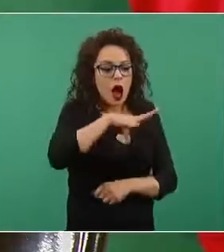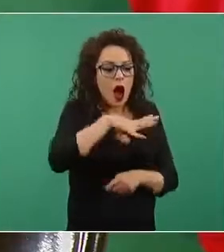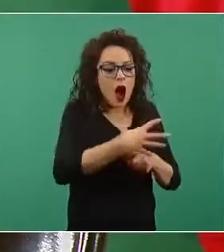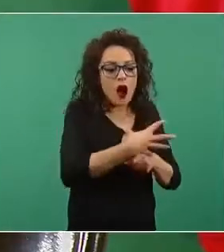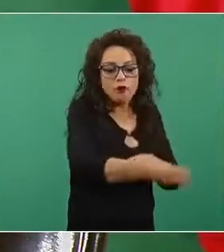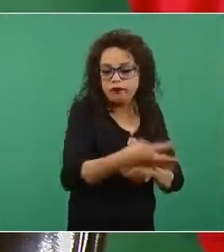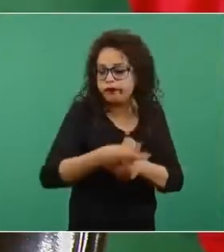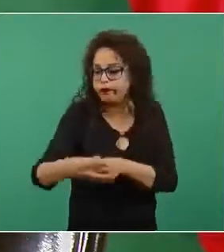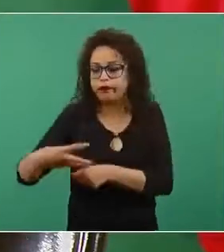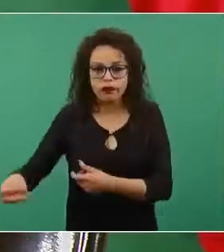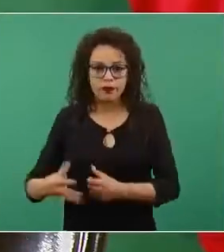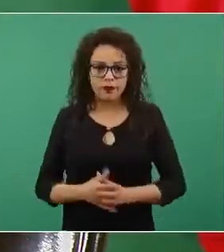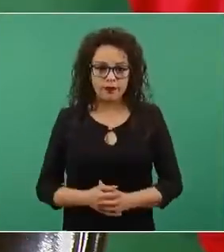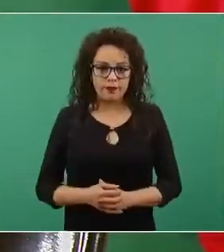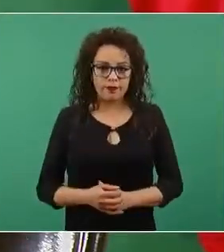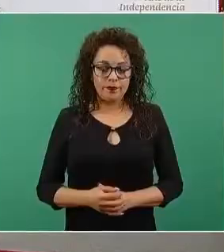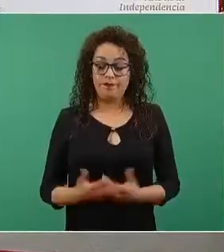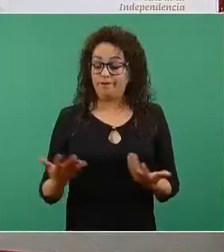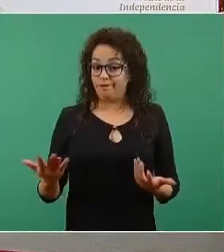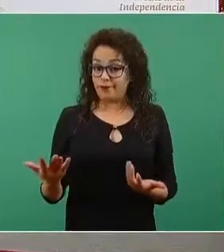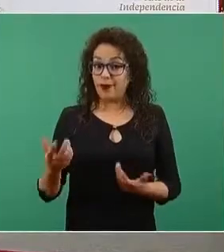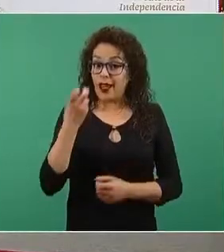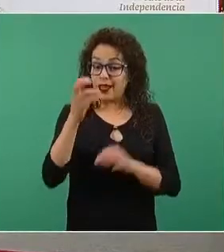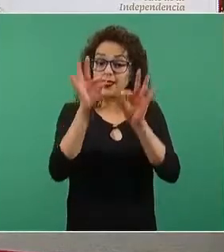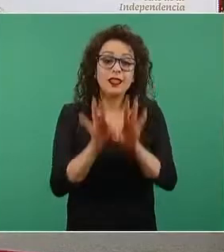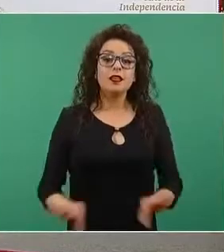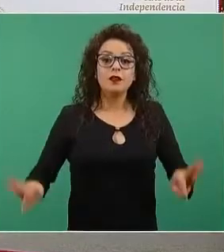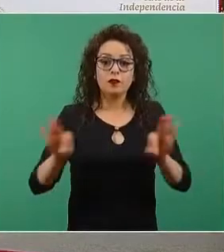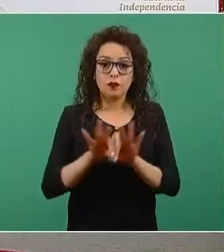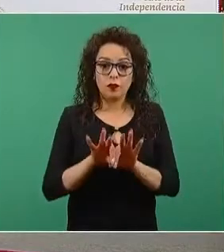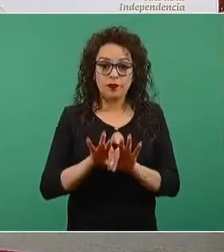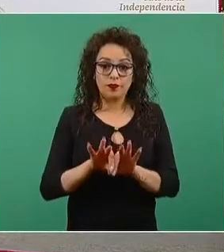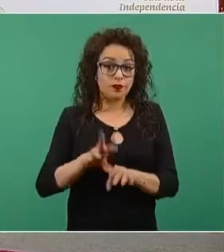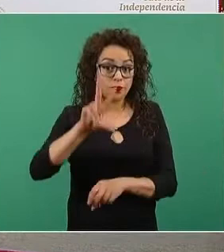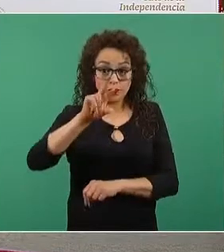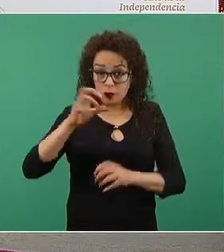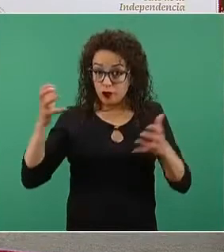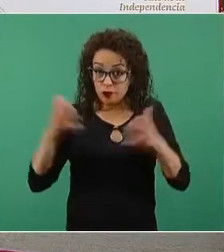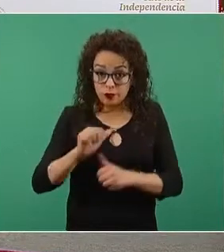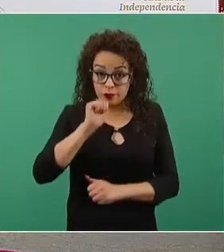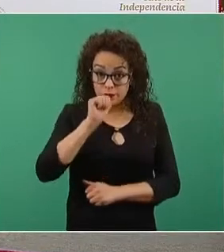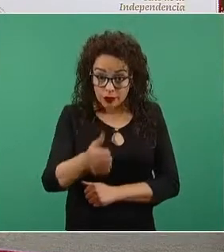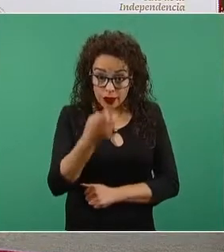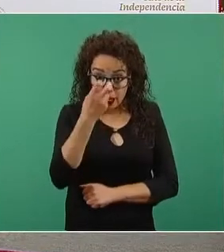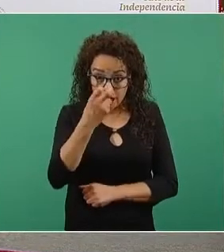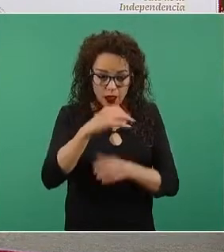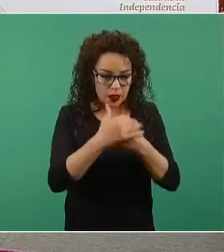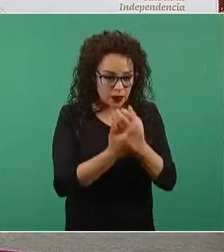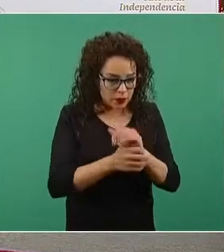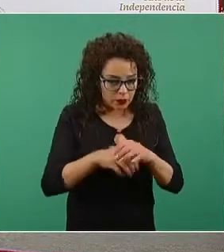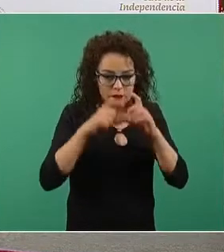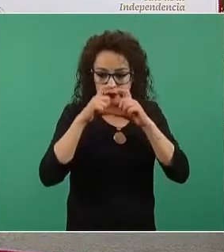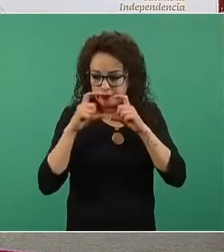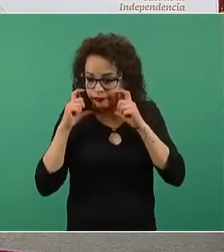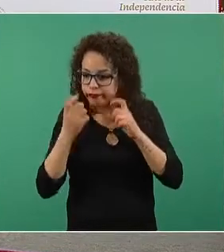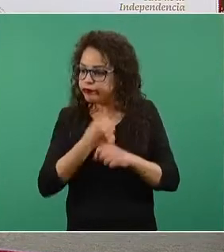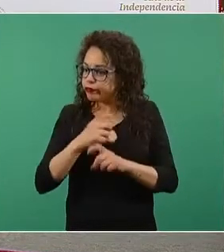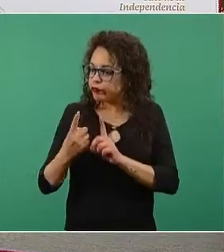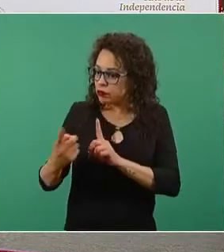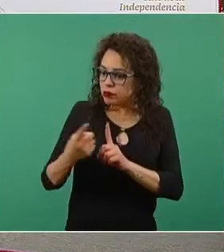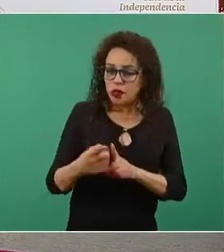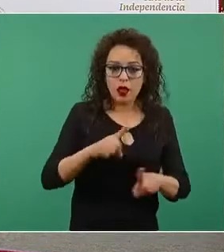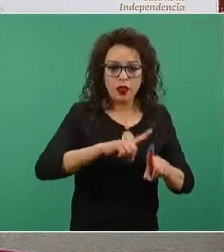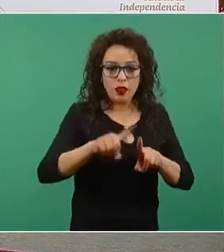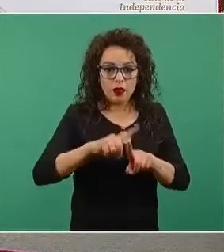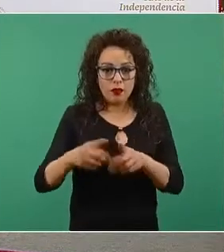llevar a cabo esas acciones que sabemos que de alguna o de muchas formas lo que hacen es coartar ¿no? O de alguna manera